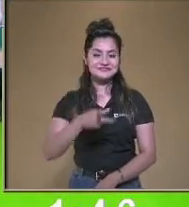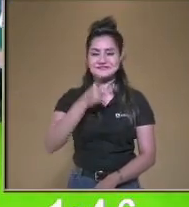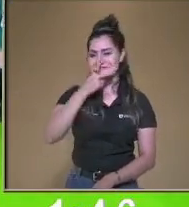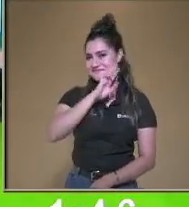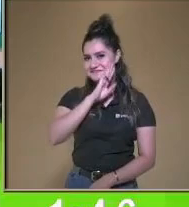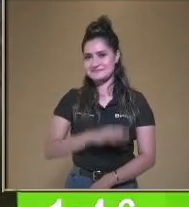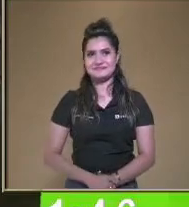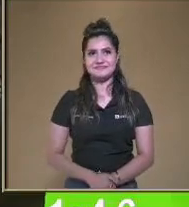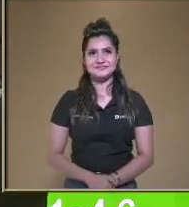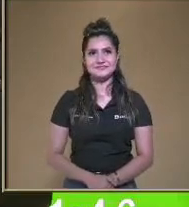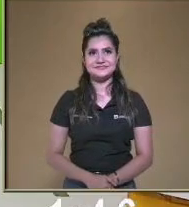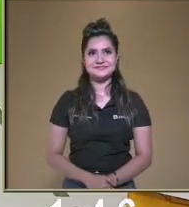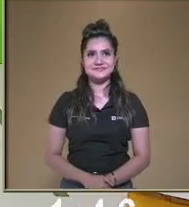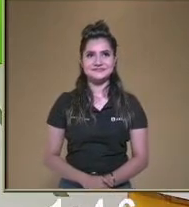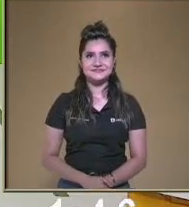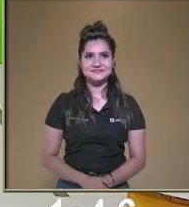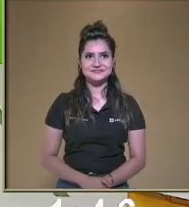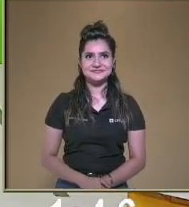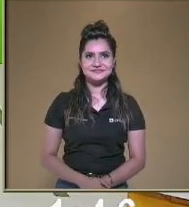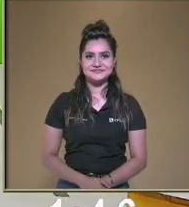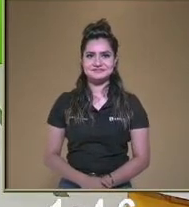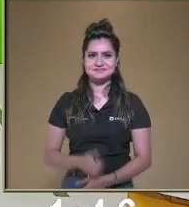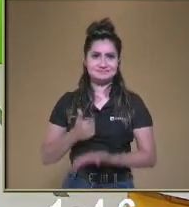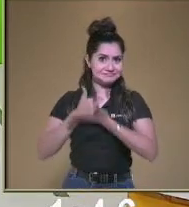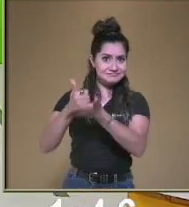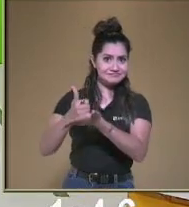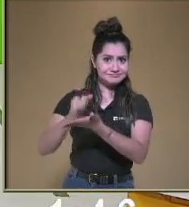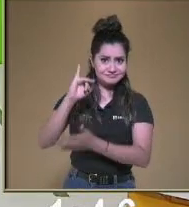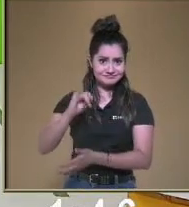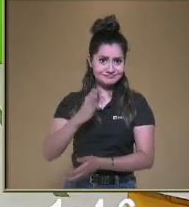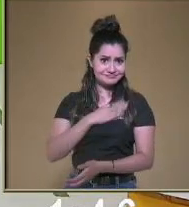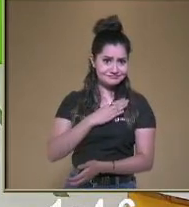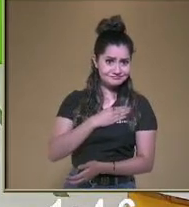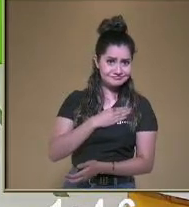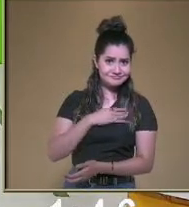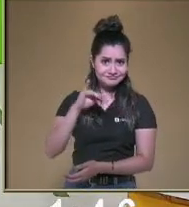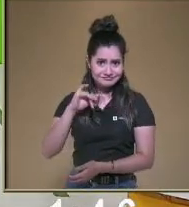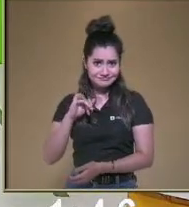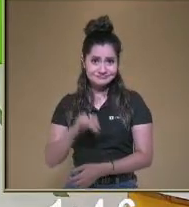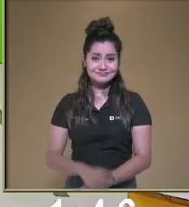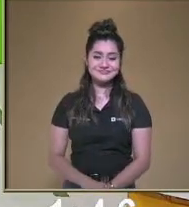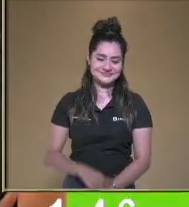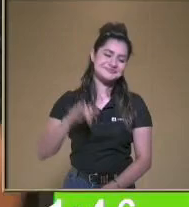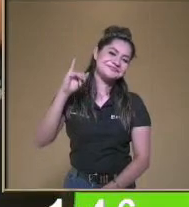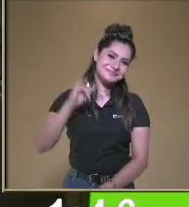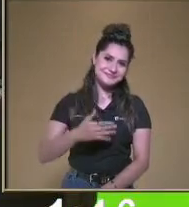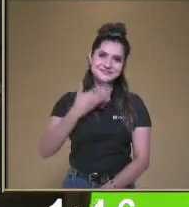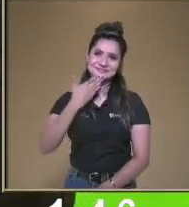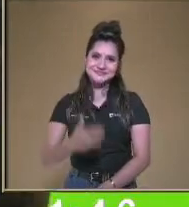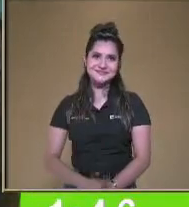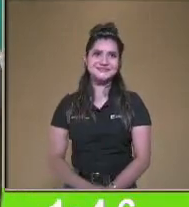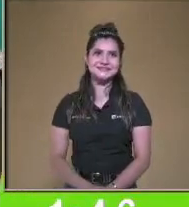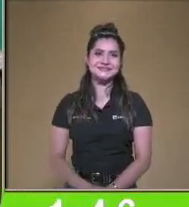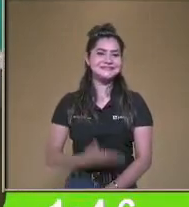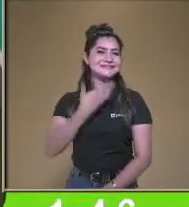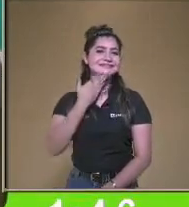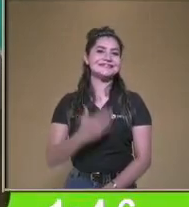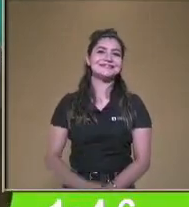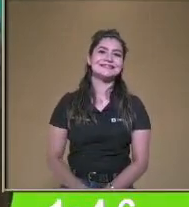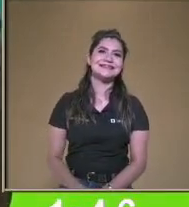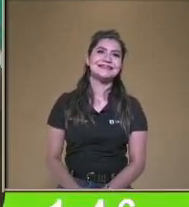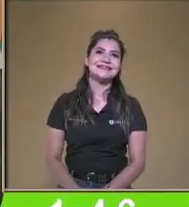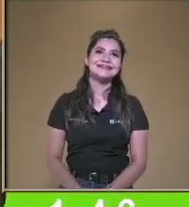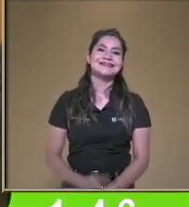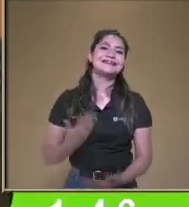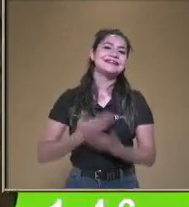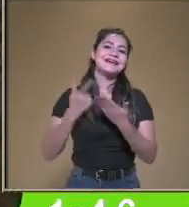A ver, ¿qué dicen? ¿Le ayudamos? Sí, hay que ser buenos en estos momentos, ¿verdad que sí? Claro, nos están diciendo que sí. A ver, muy bien, nada más porque me